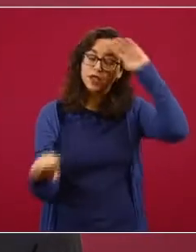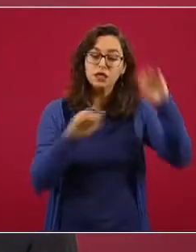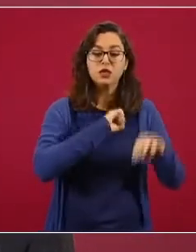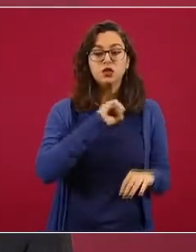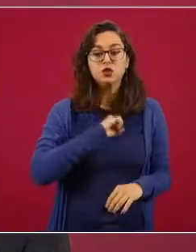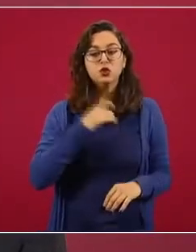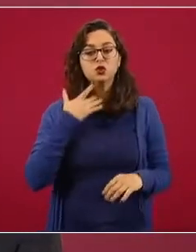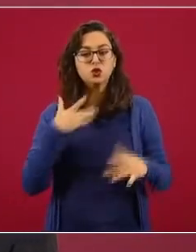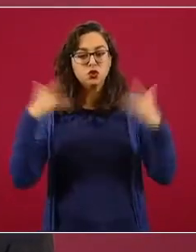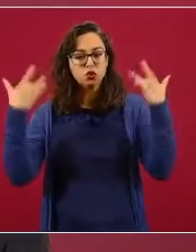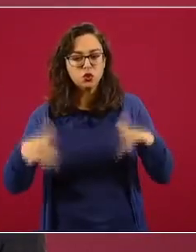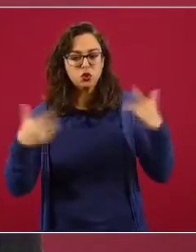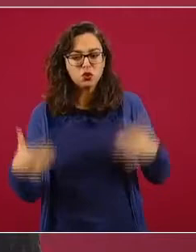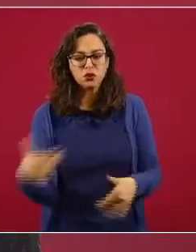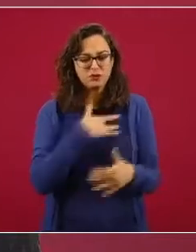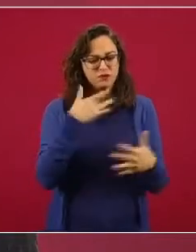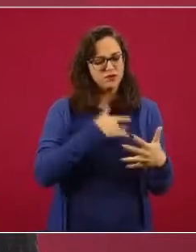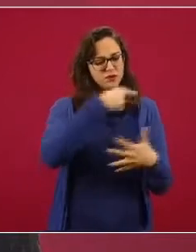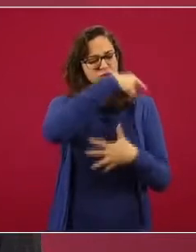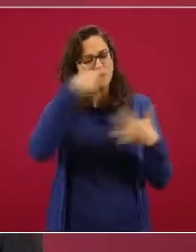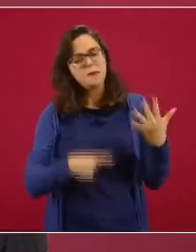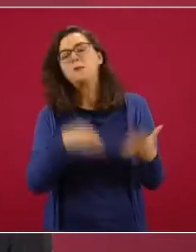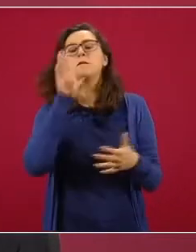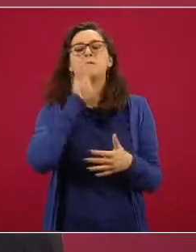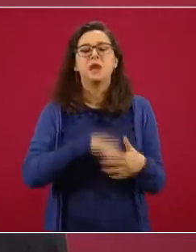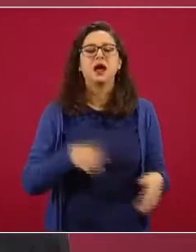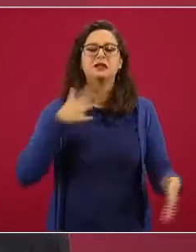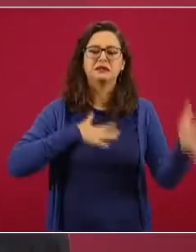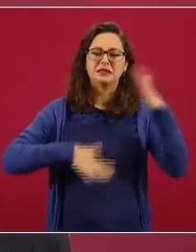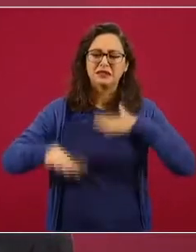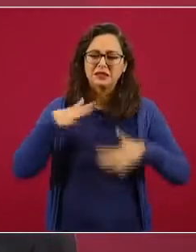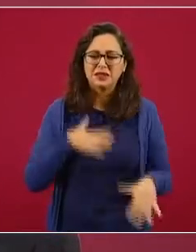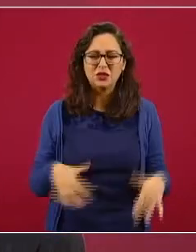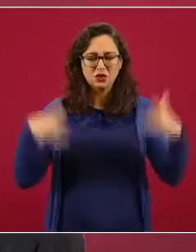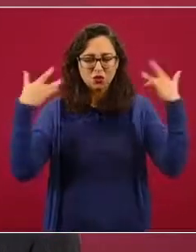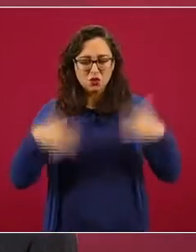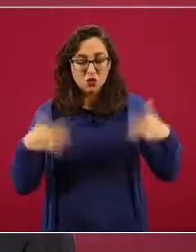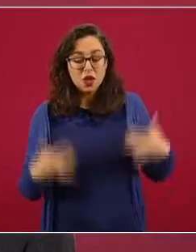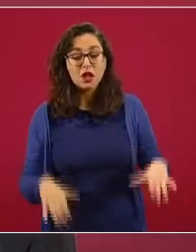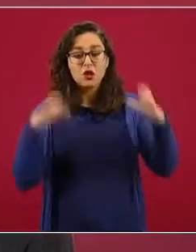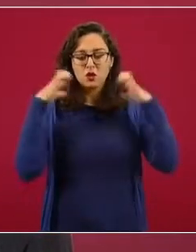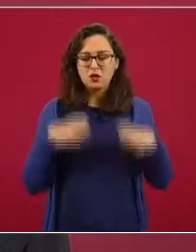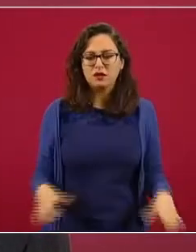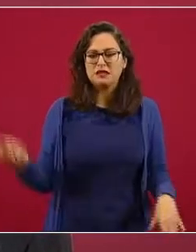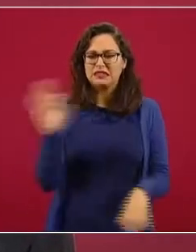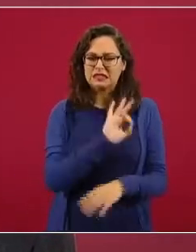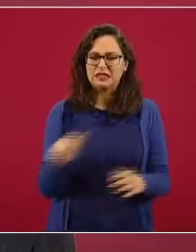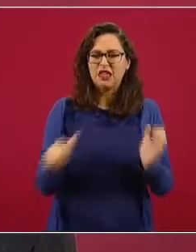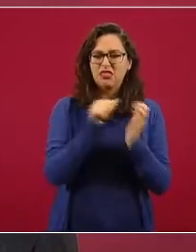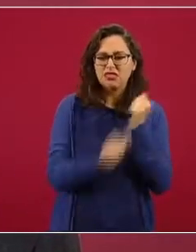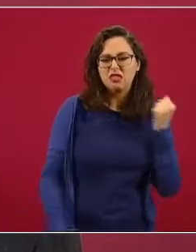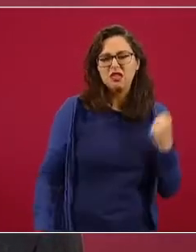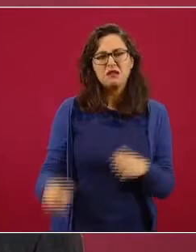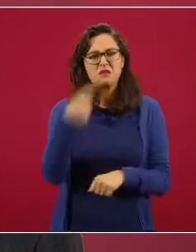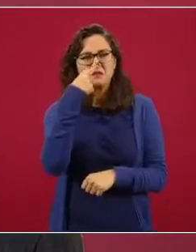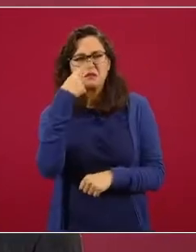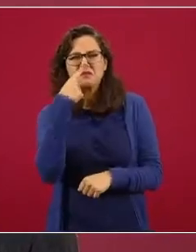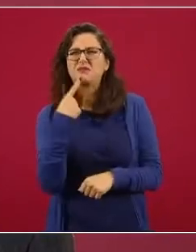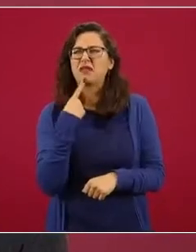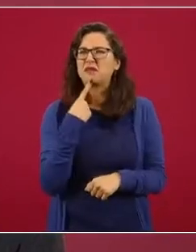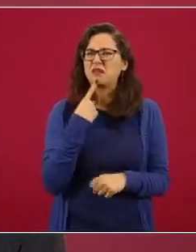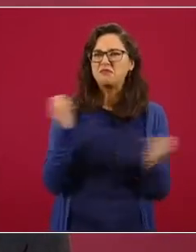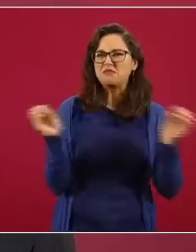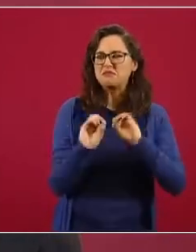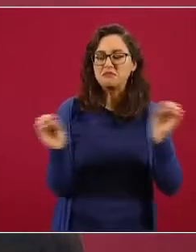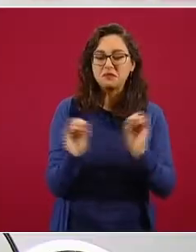y los otros síntomas accesorios de COVID, fatiga, dolor muscular, puede tener diarrea, pérdida del olfato, pérdida del gusto,